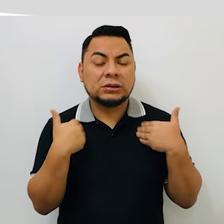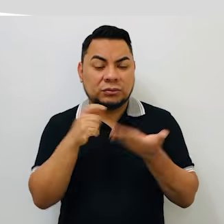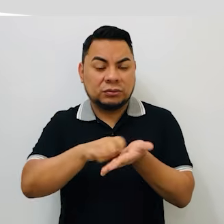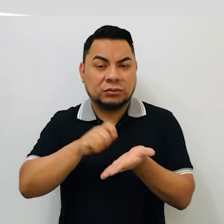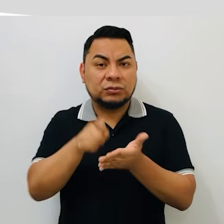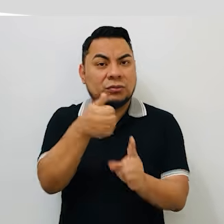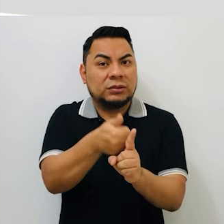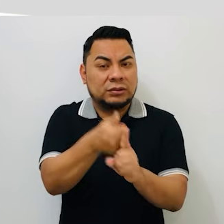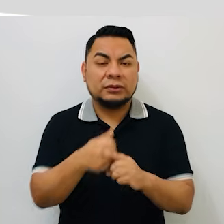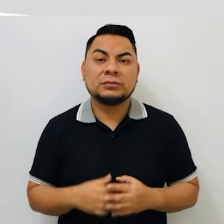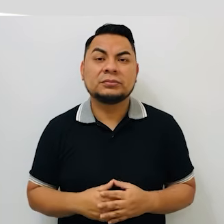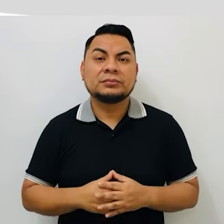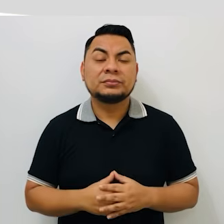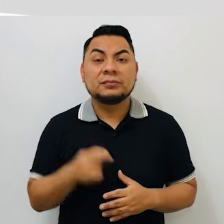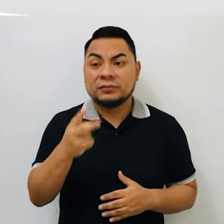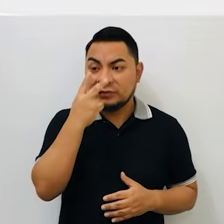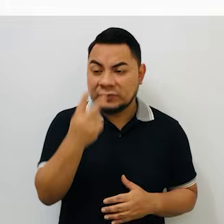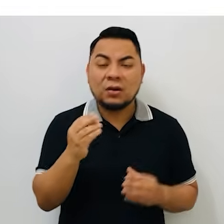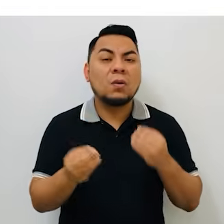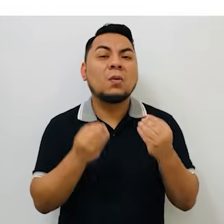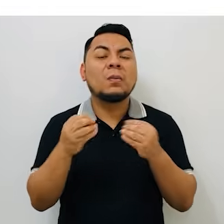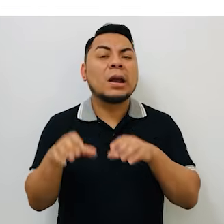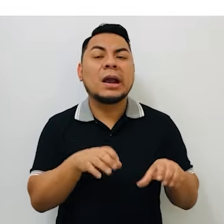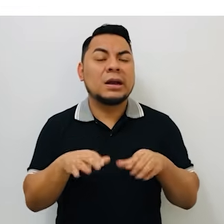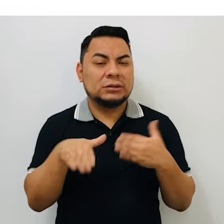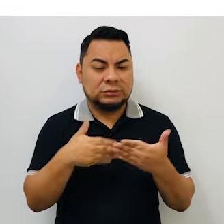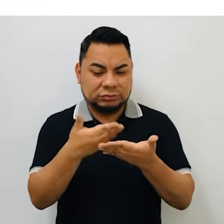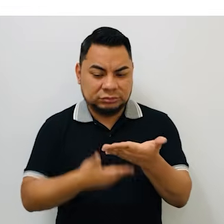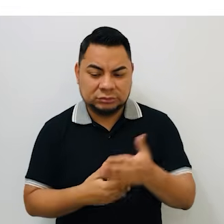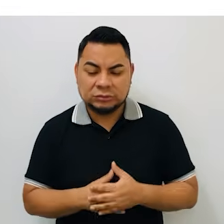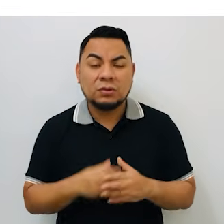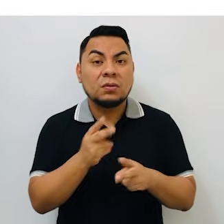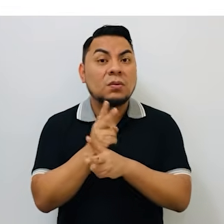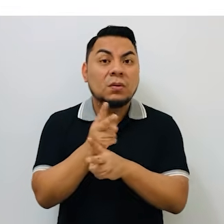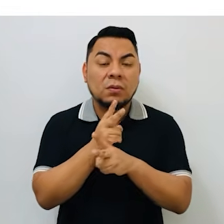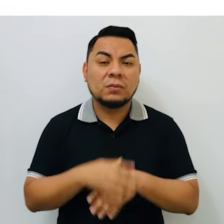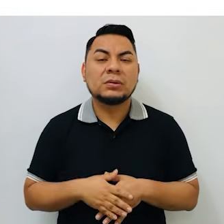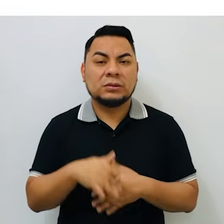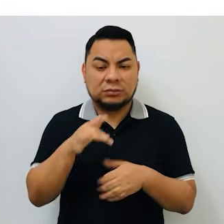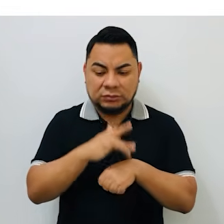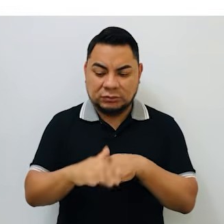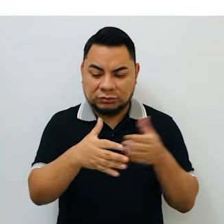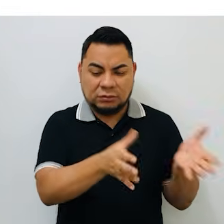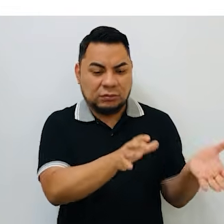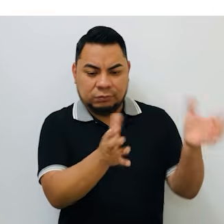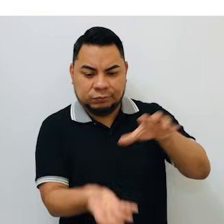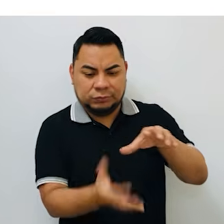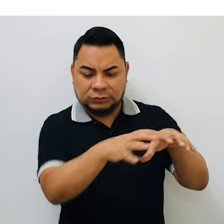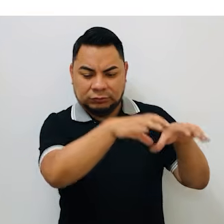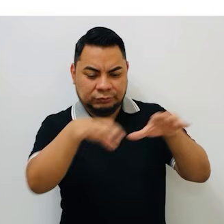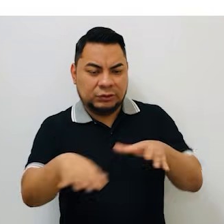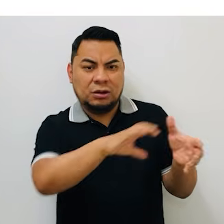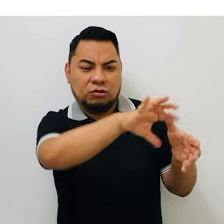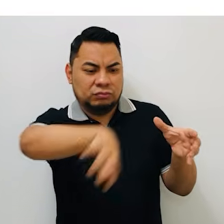solo tenga las cédulas que les corresponden. Observa cómo realizan el escrutinio. Con cuidado, vacían sobre la